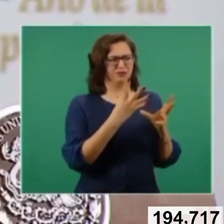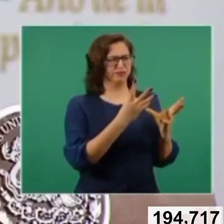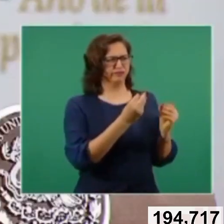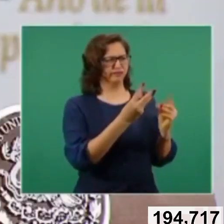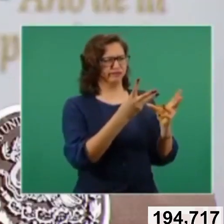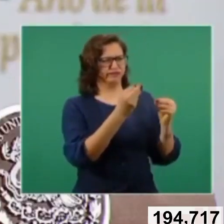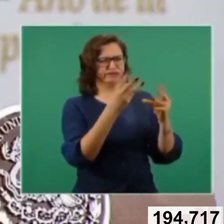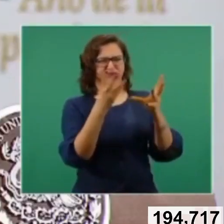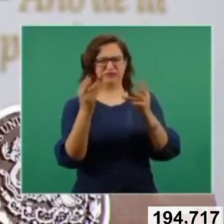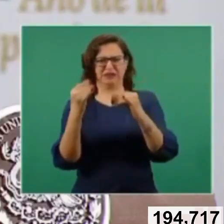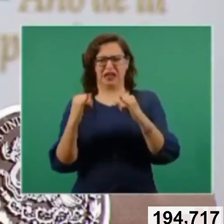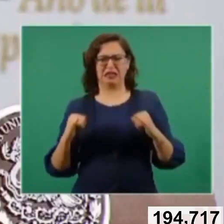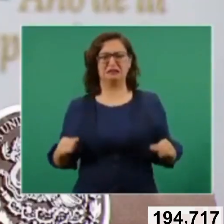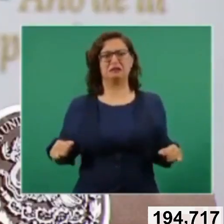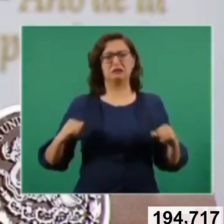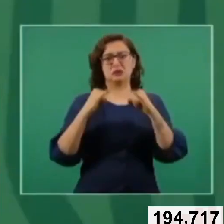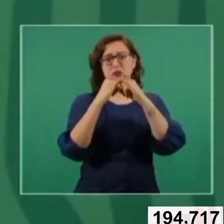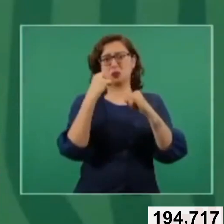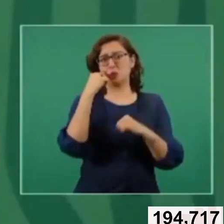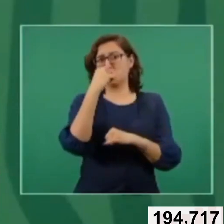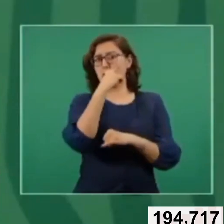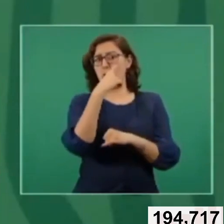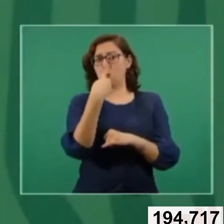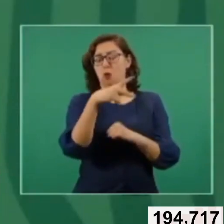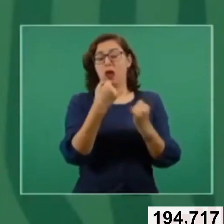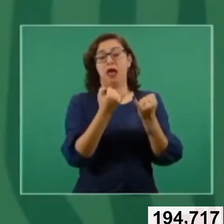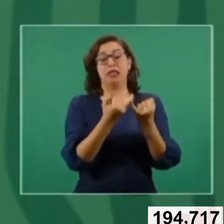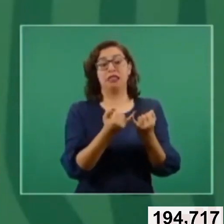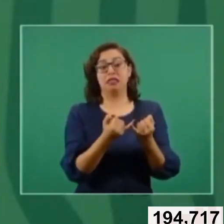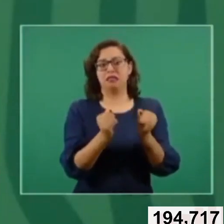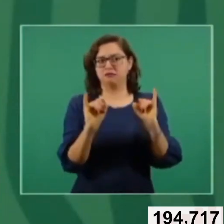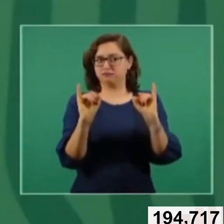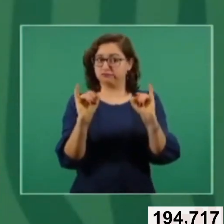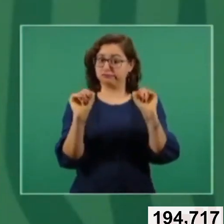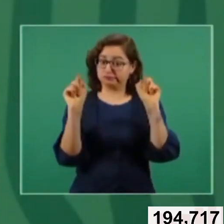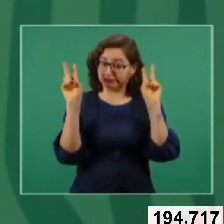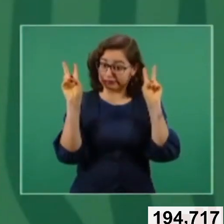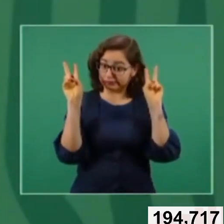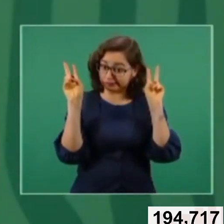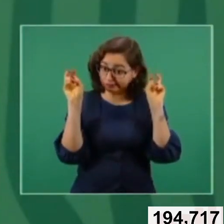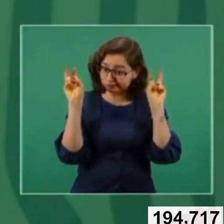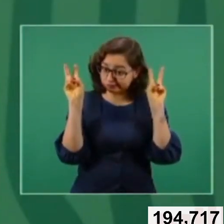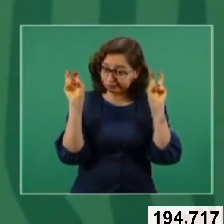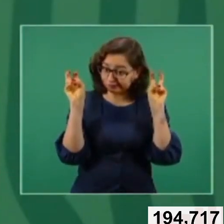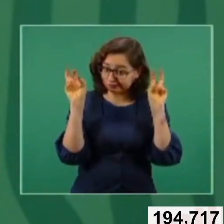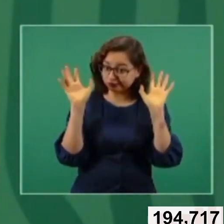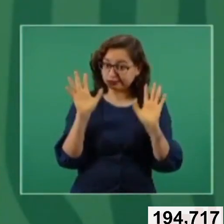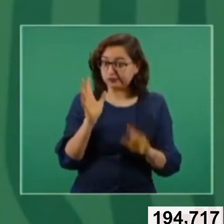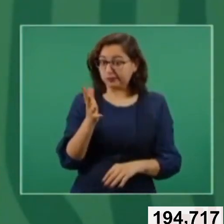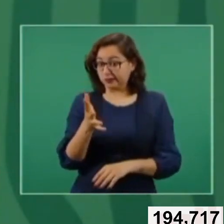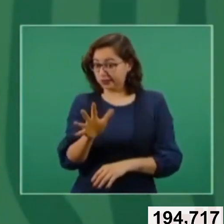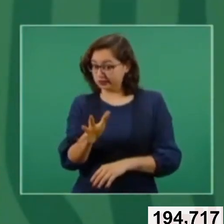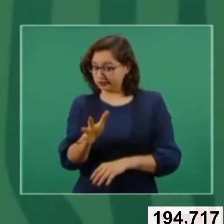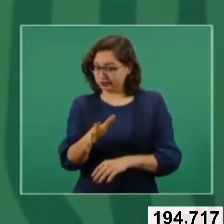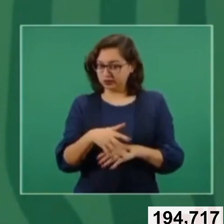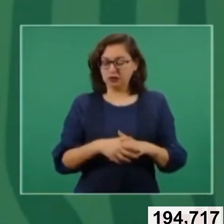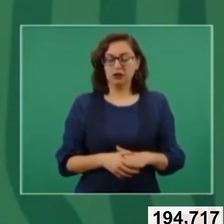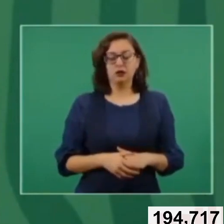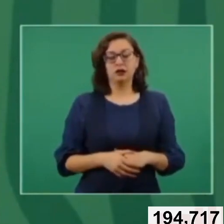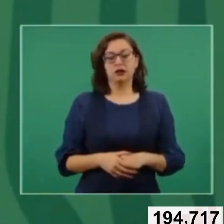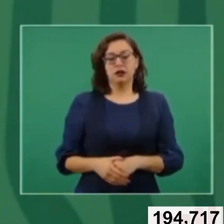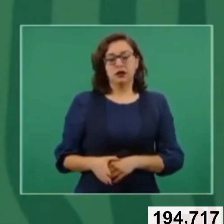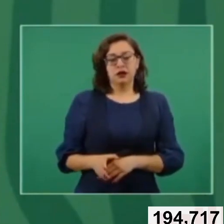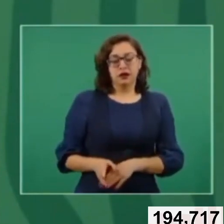pues a esta semana en google pero cuestiones autos pero sigue comienzos bueno están los